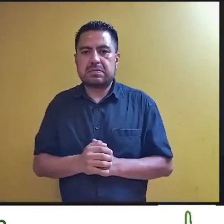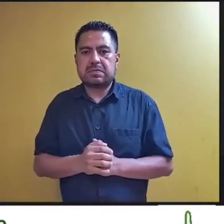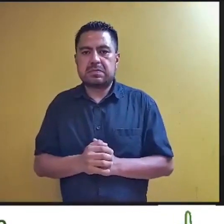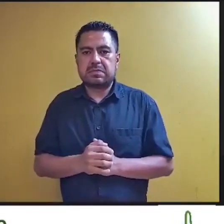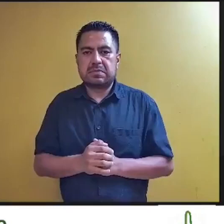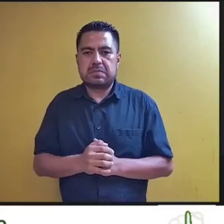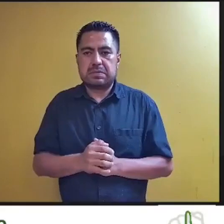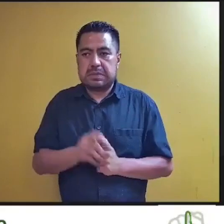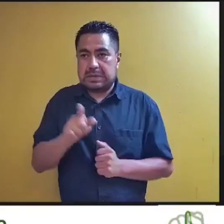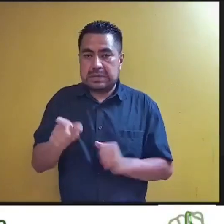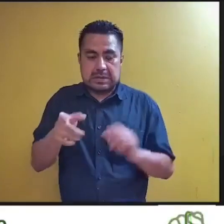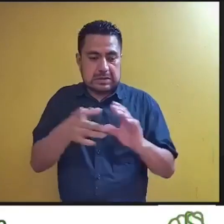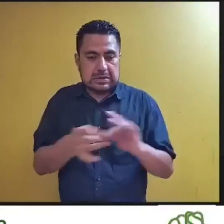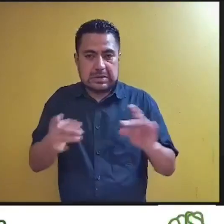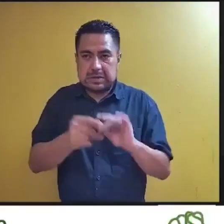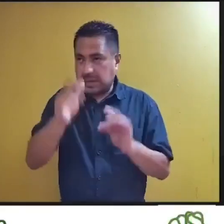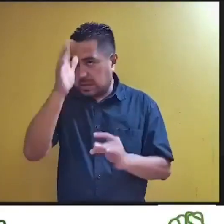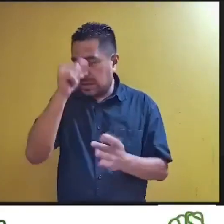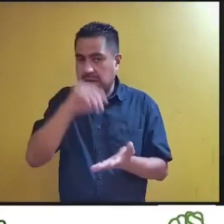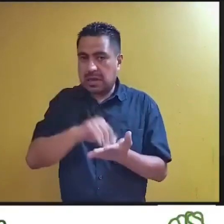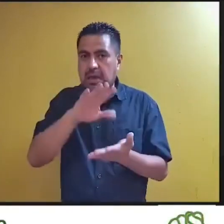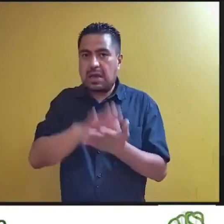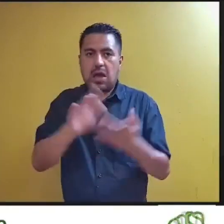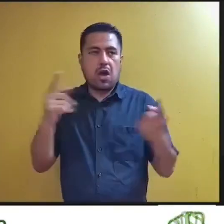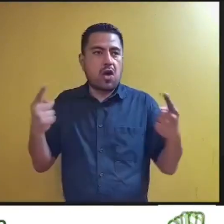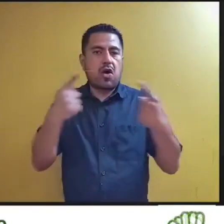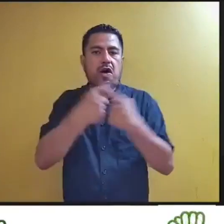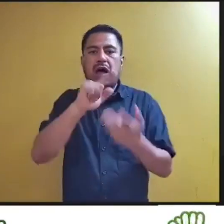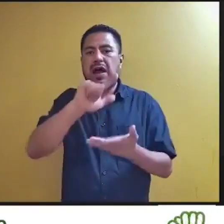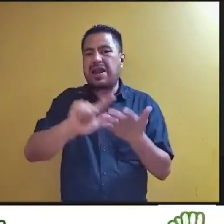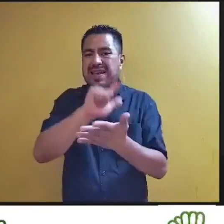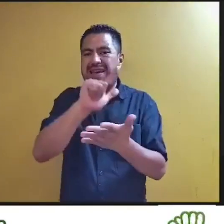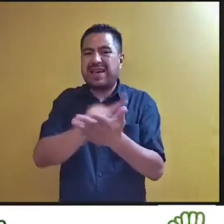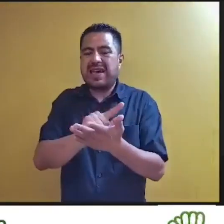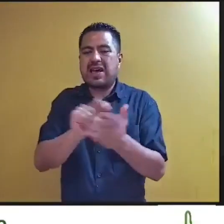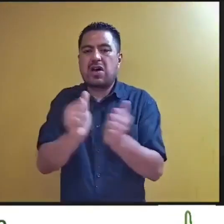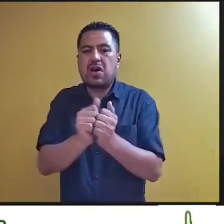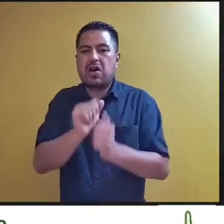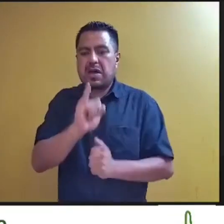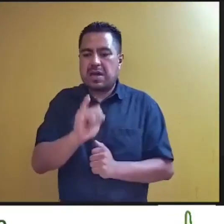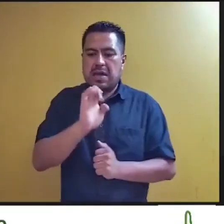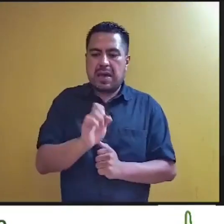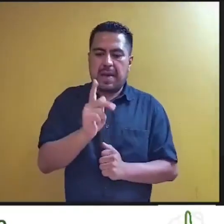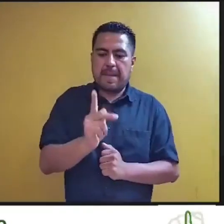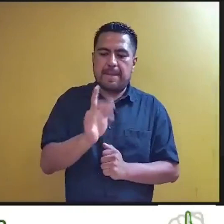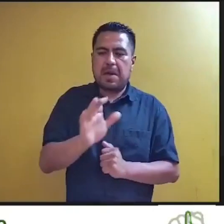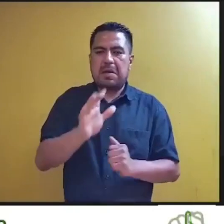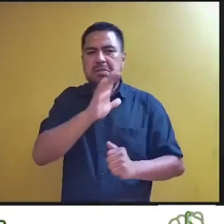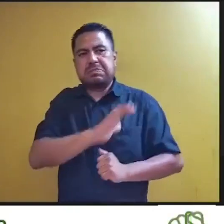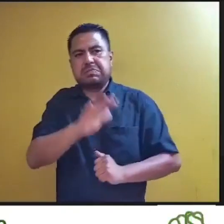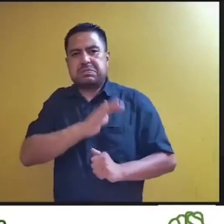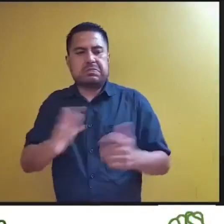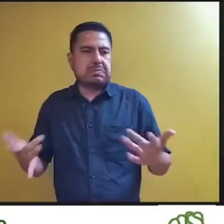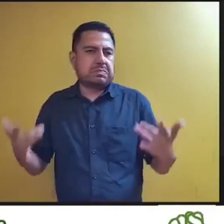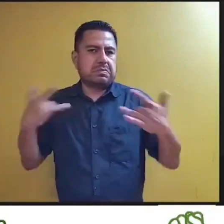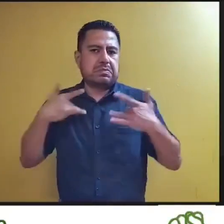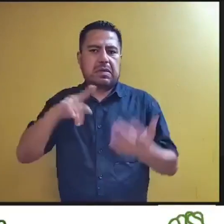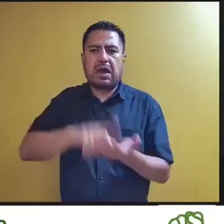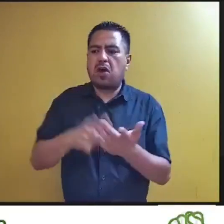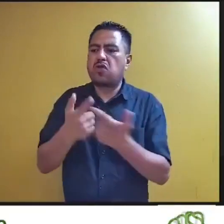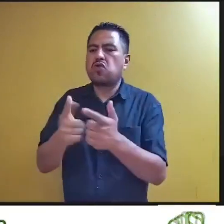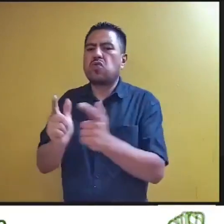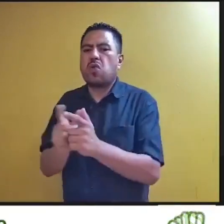La recurrente señala que el acuerdo combatido es contrario al principio de legalidad al pronunciarse el Instituto Electoral sobre el deslinde formulado por el partido